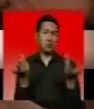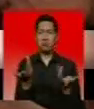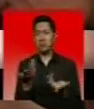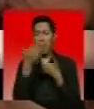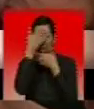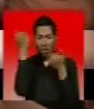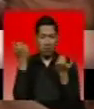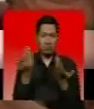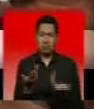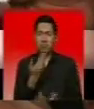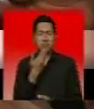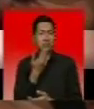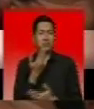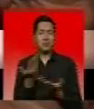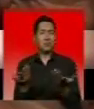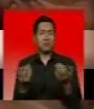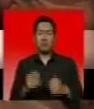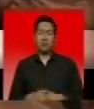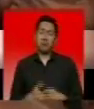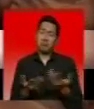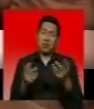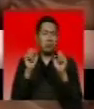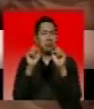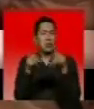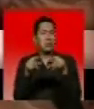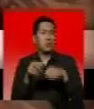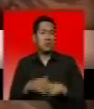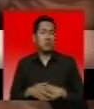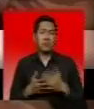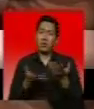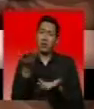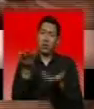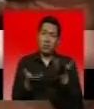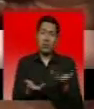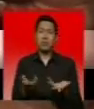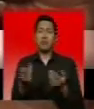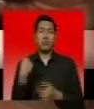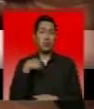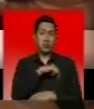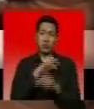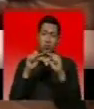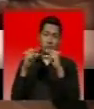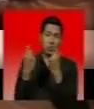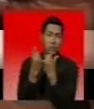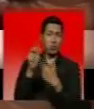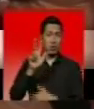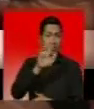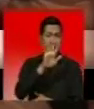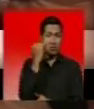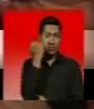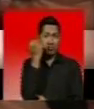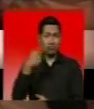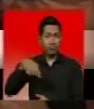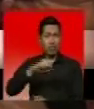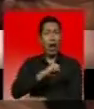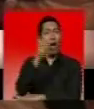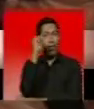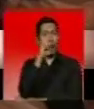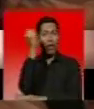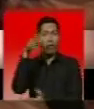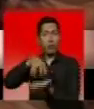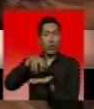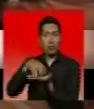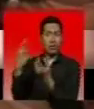supuesto fraude, se entendería que nuestro movimiento habría ganado en las diferentes provincias del